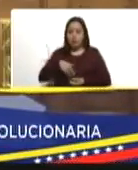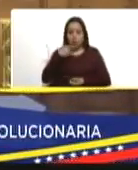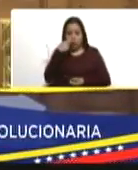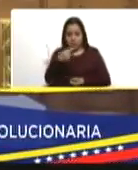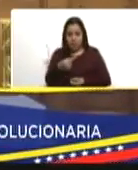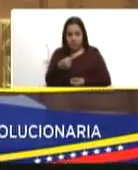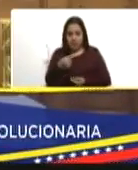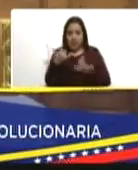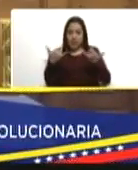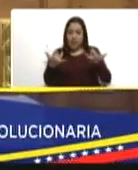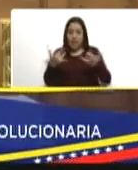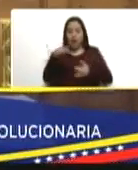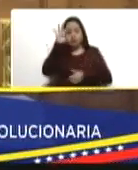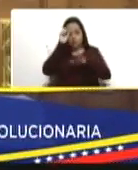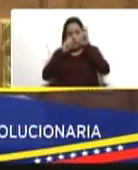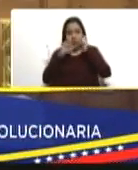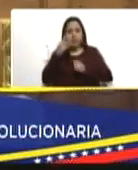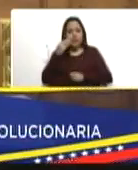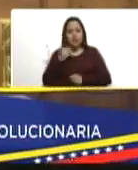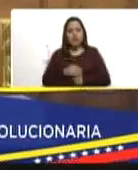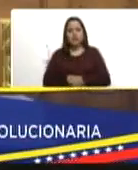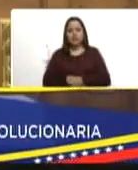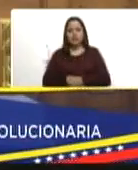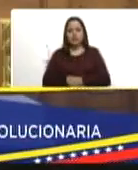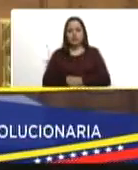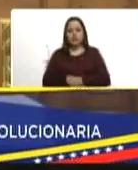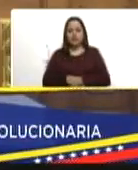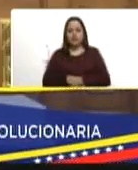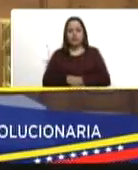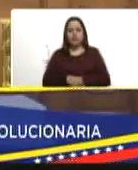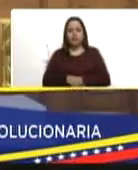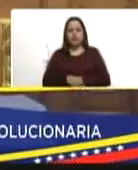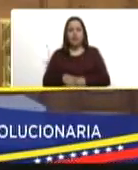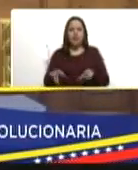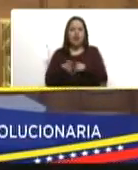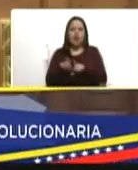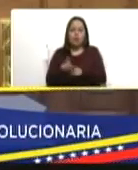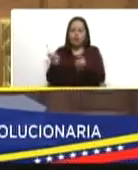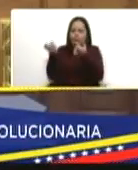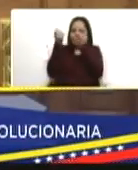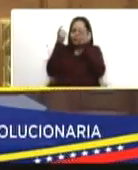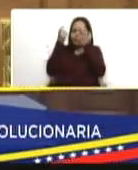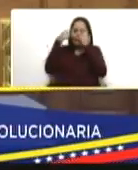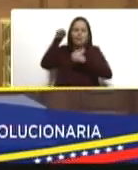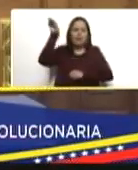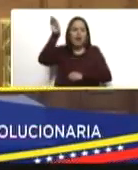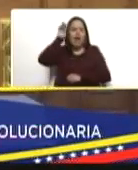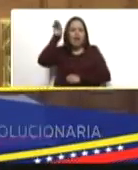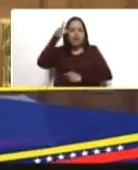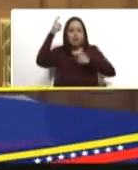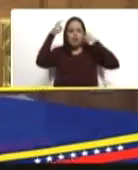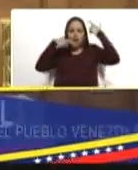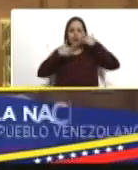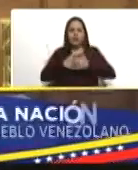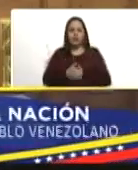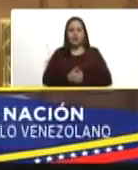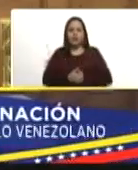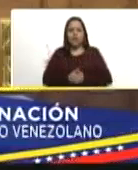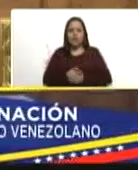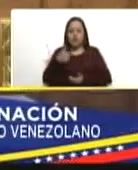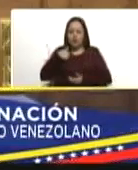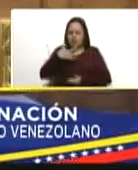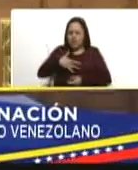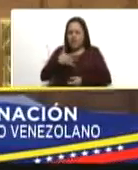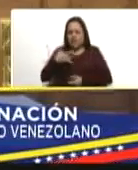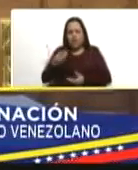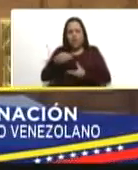experiencia y habiendo tenido un maestro con el comandante Chávez que lo siento presente en mi